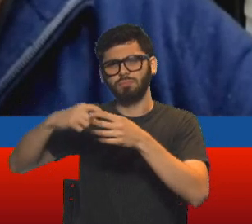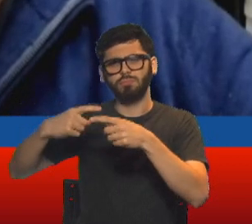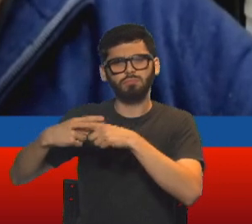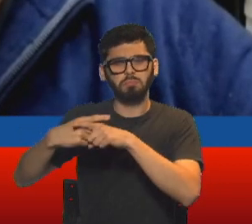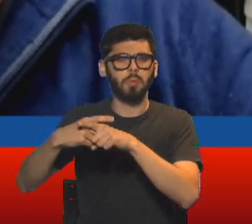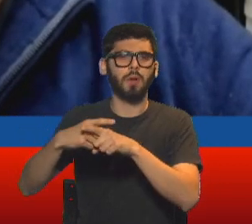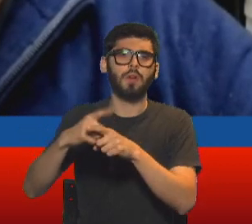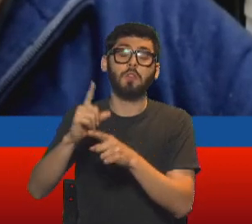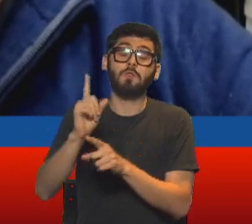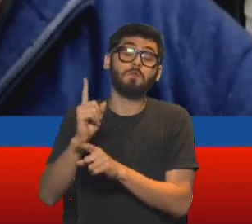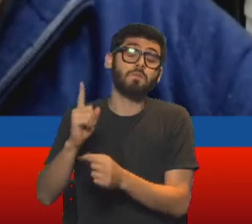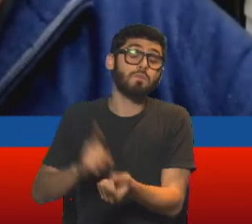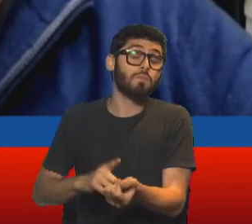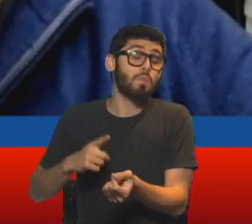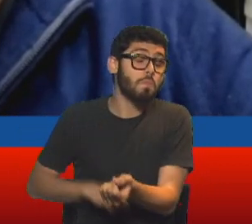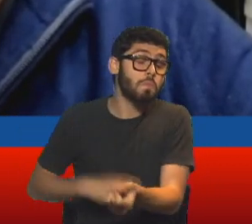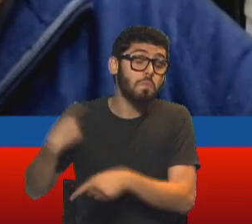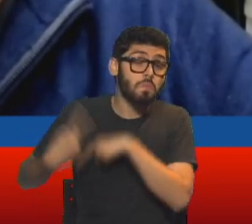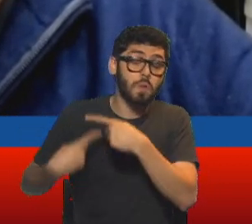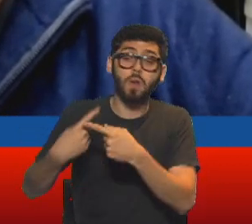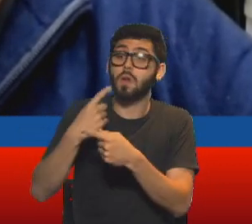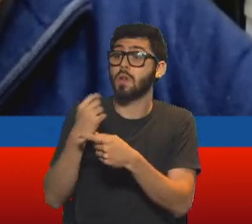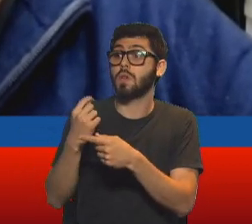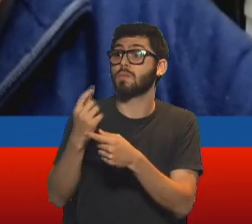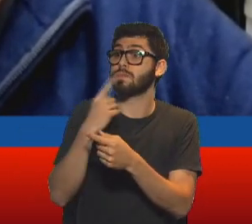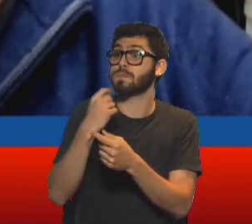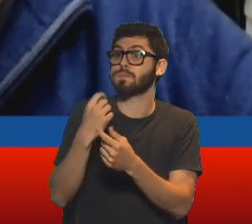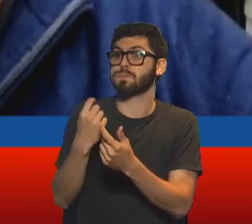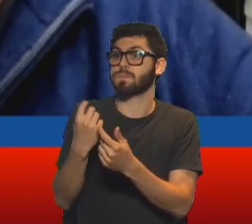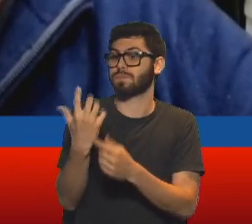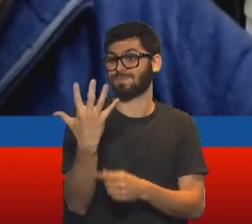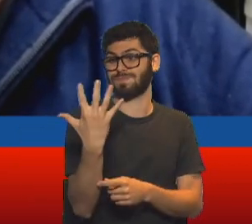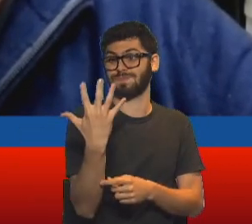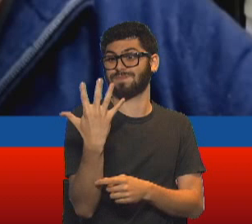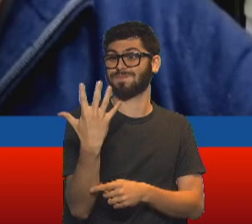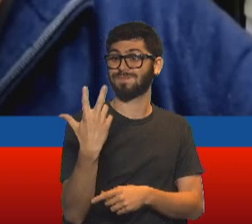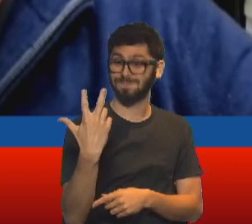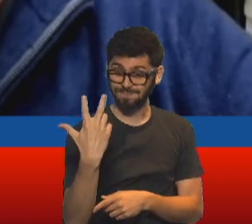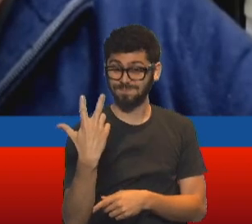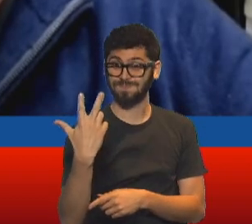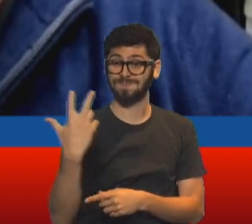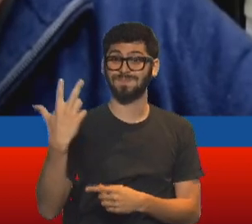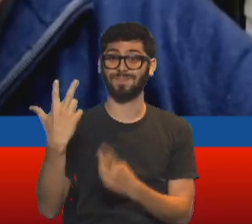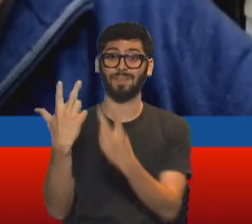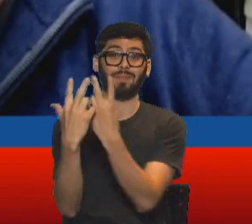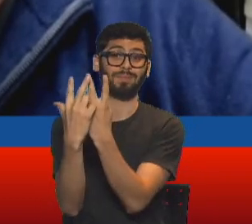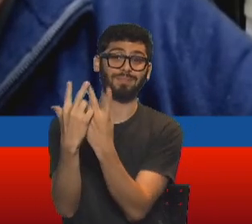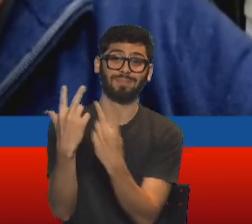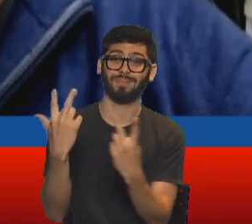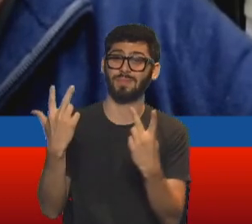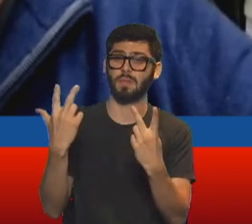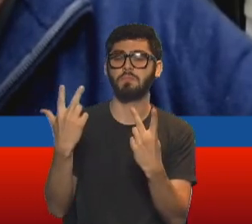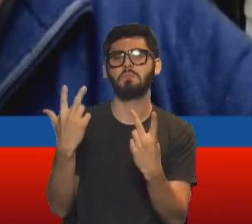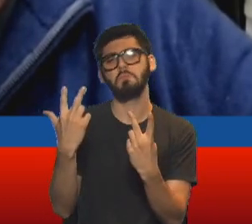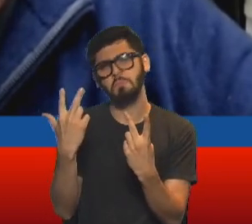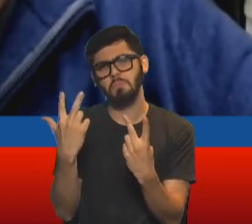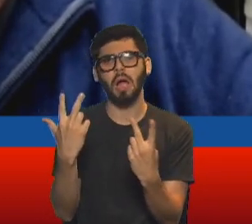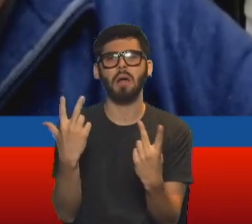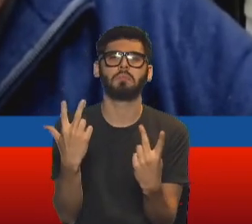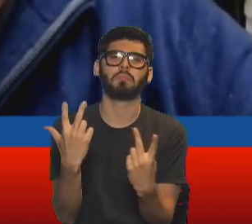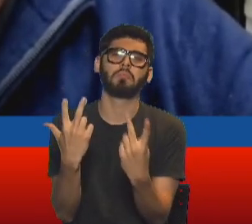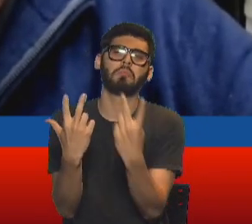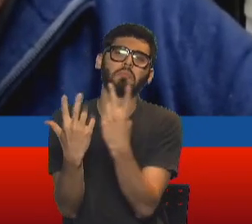Ejecutivo en esta problemática que tuvo después de la derrota de las PASO, también, aunque esté un poco más distante, le demanda